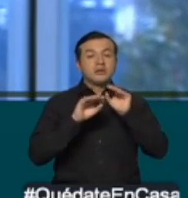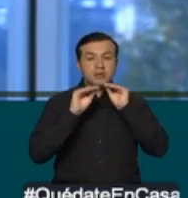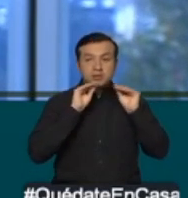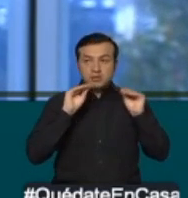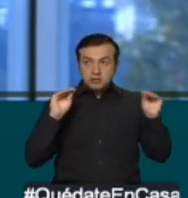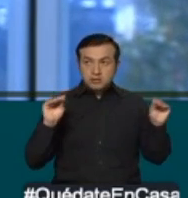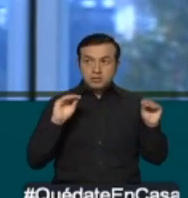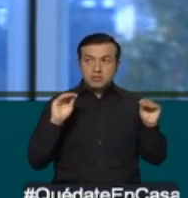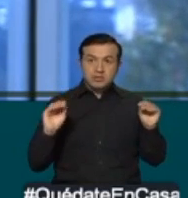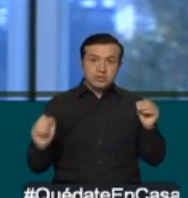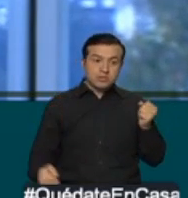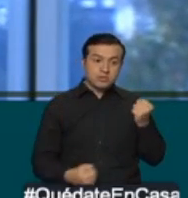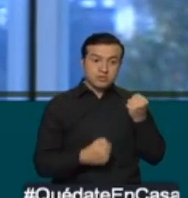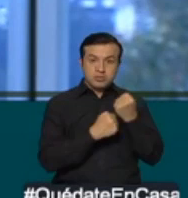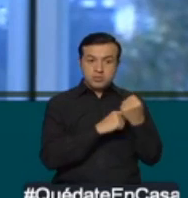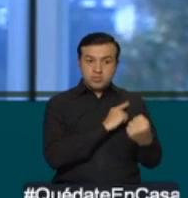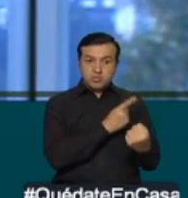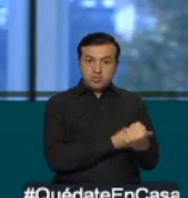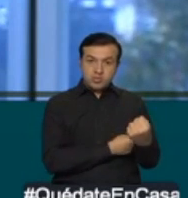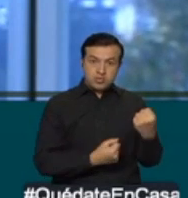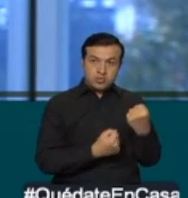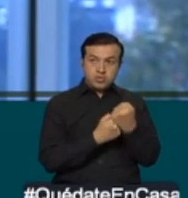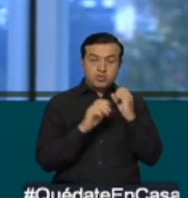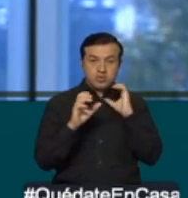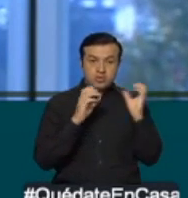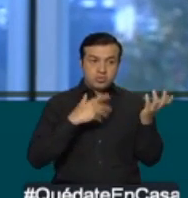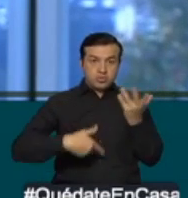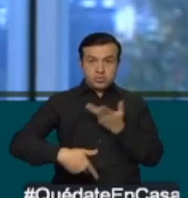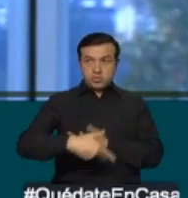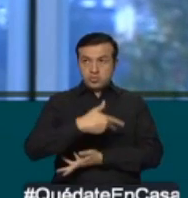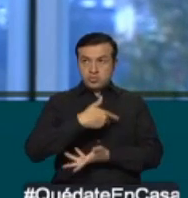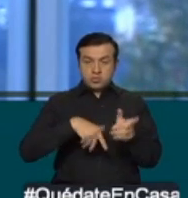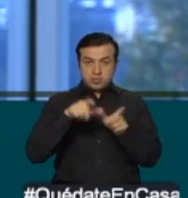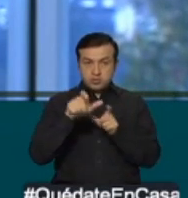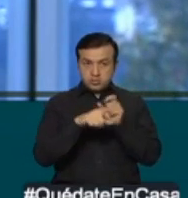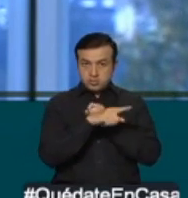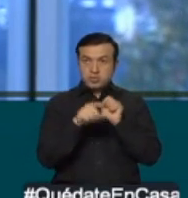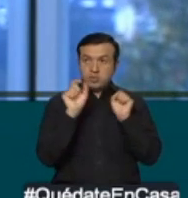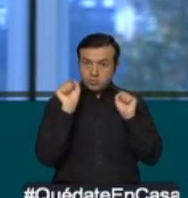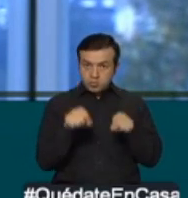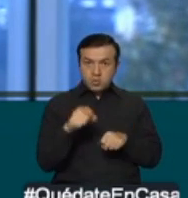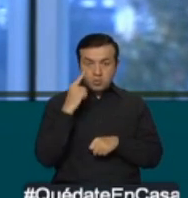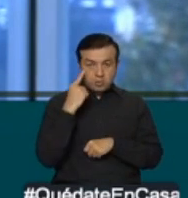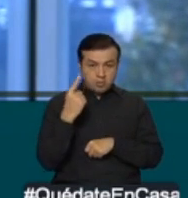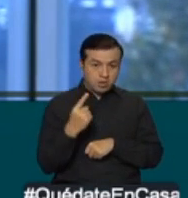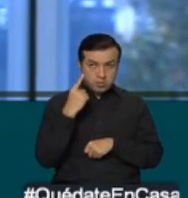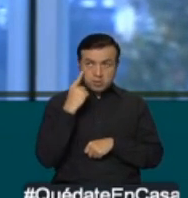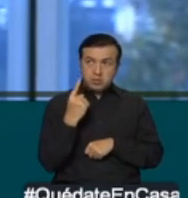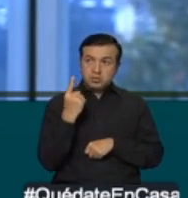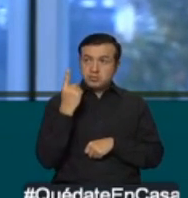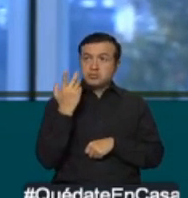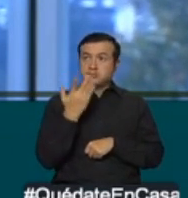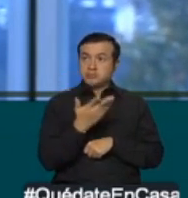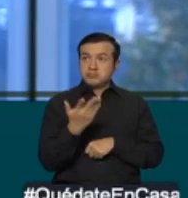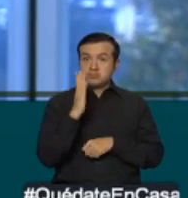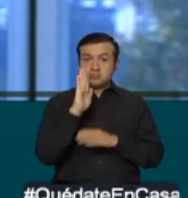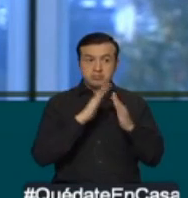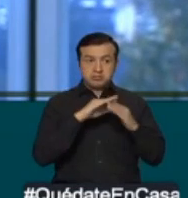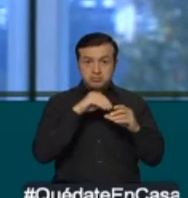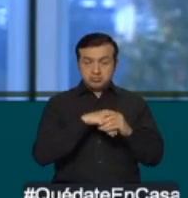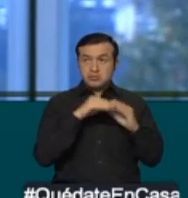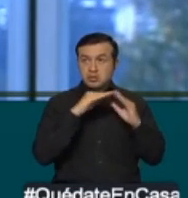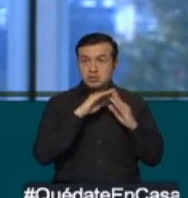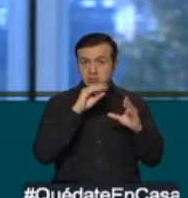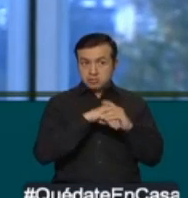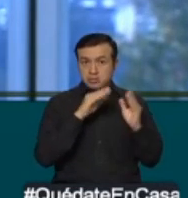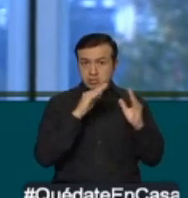fortalecer en estos casos comunicar adecuadamente la gente puede hacerse la prueba la prueba se la hace a domicilio así